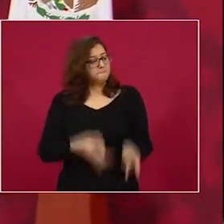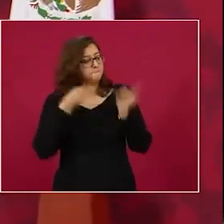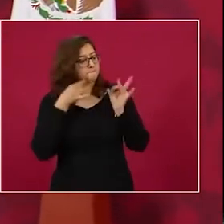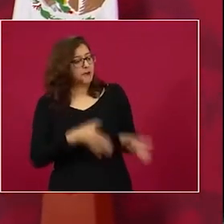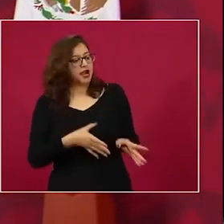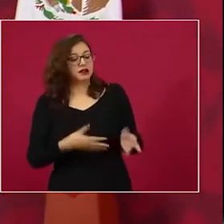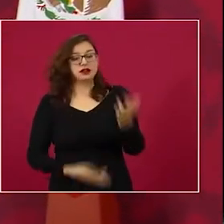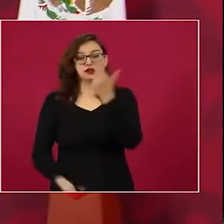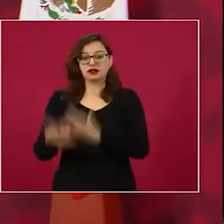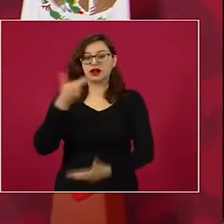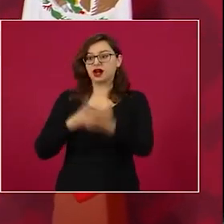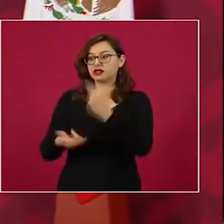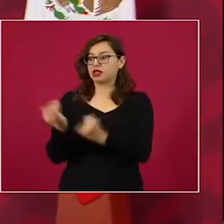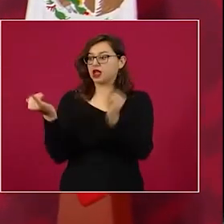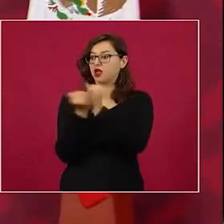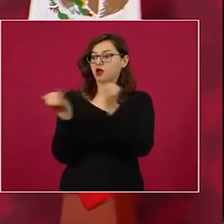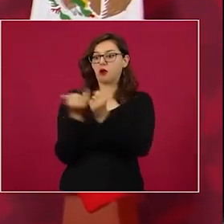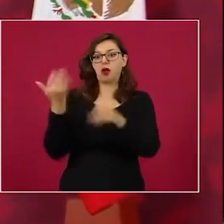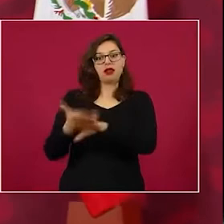regresar